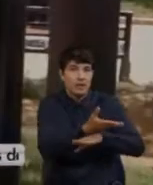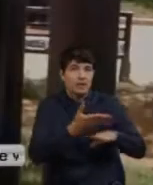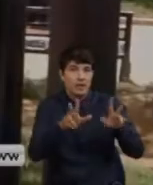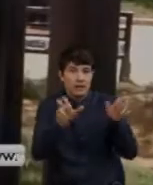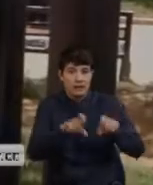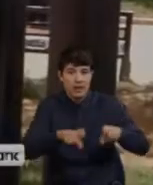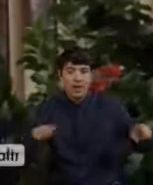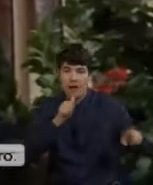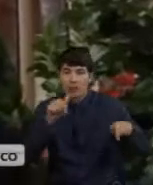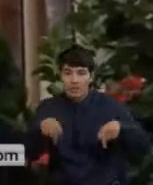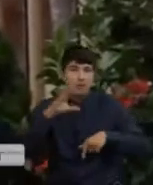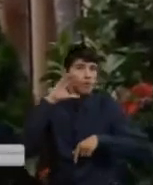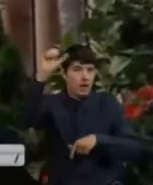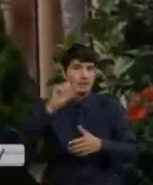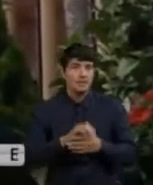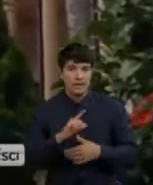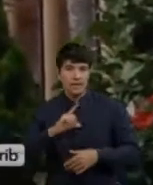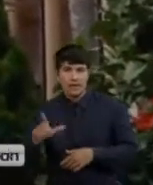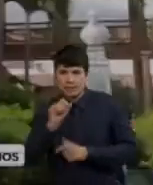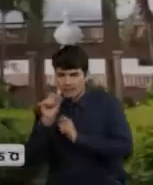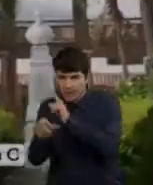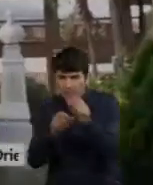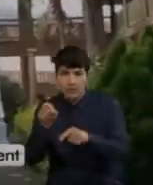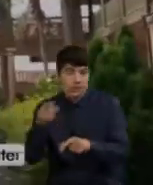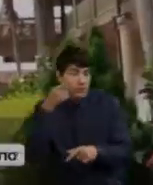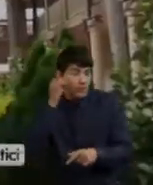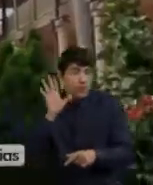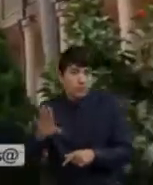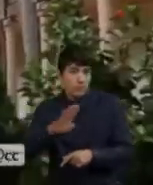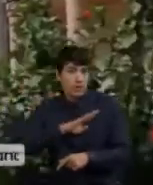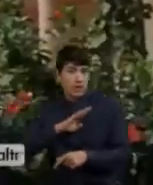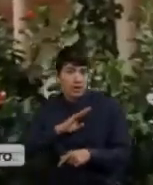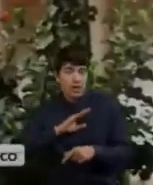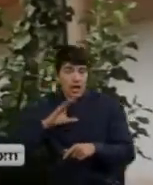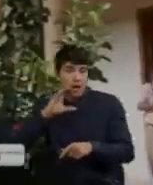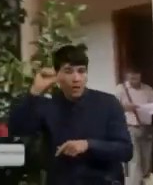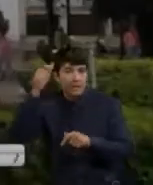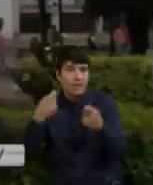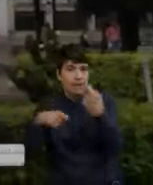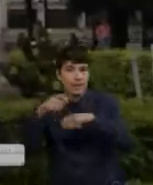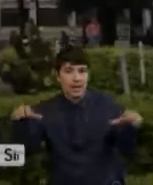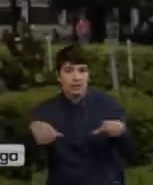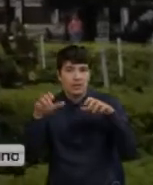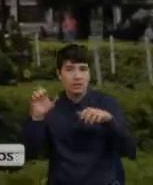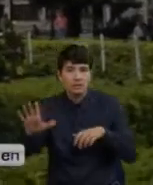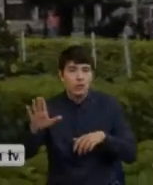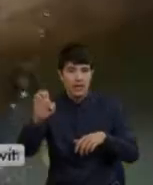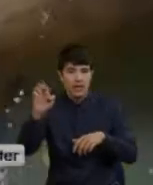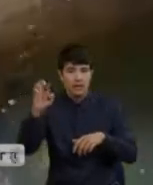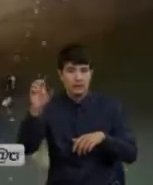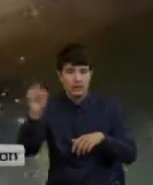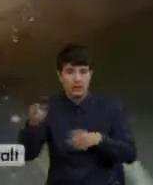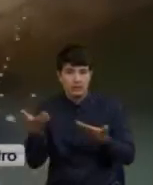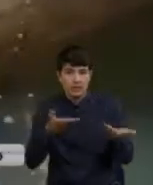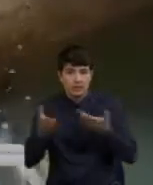tema de cultura alcantarillado líderes consultados indican que es muy posible que la alcaldía local venda las acciones que tiene en la expo s/a y que el servicio de